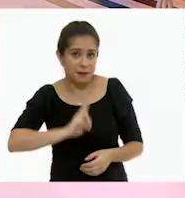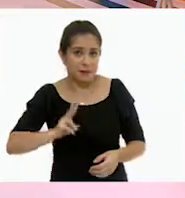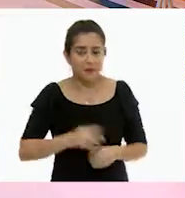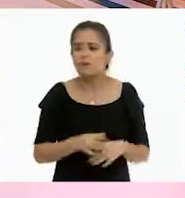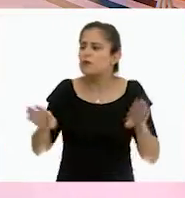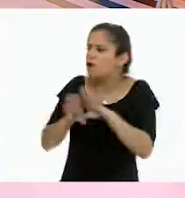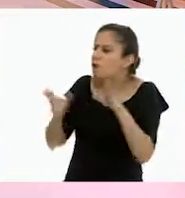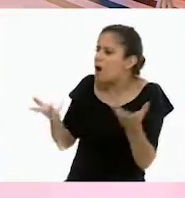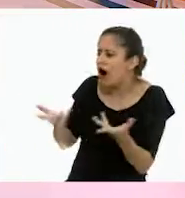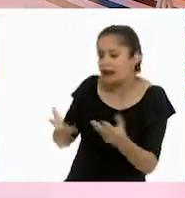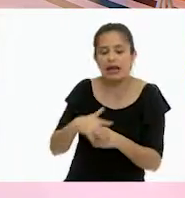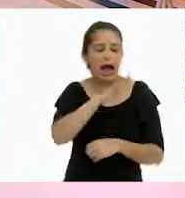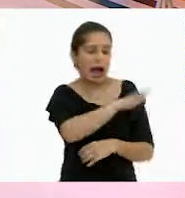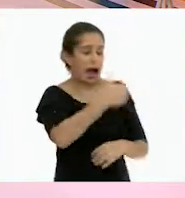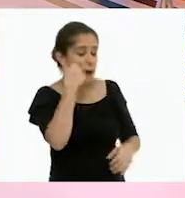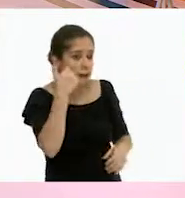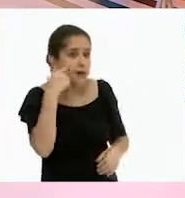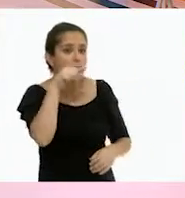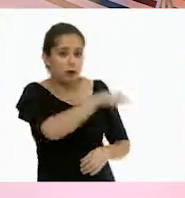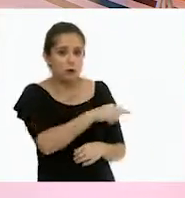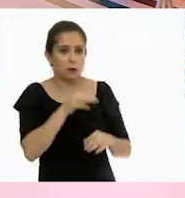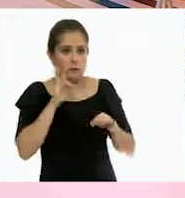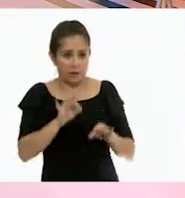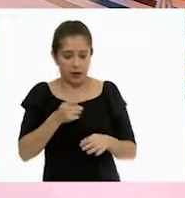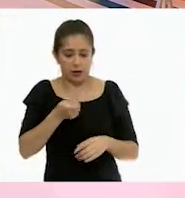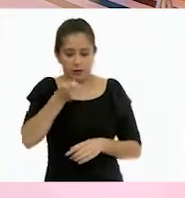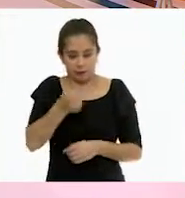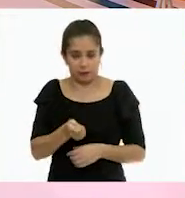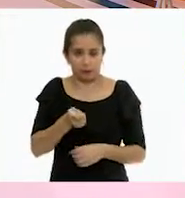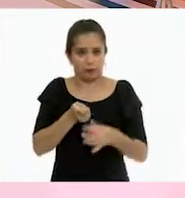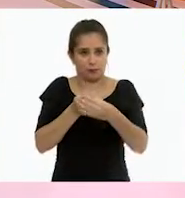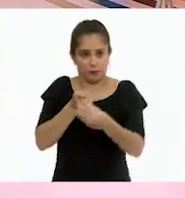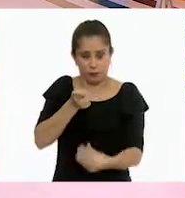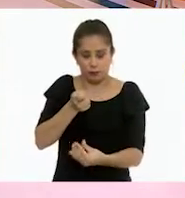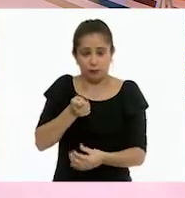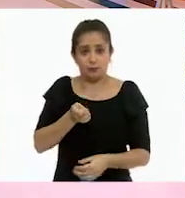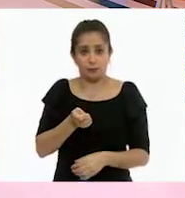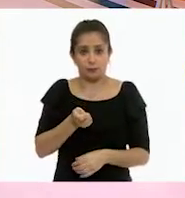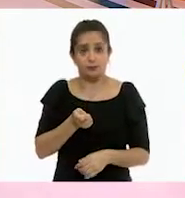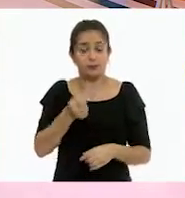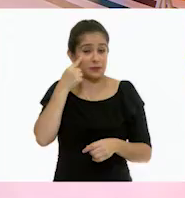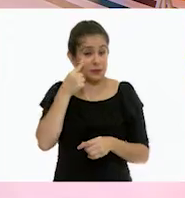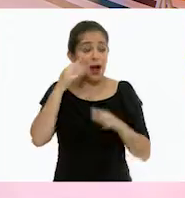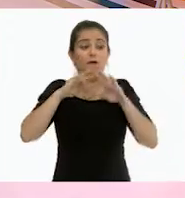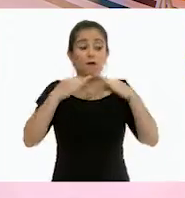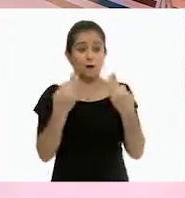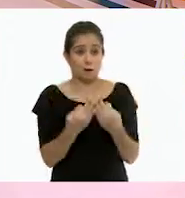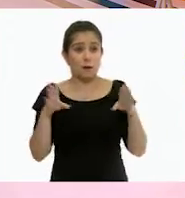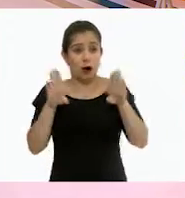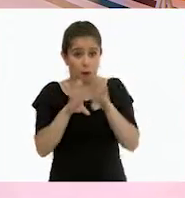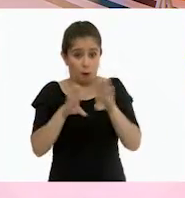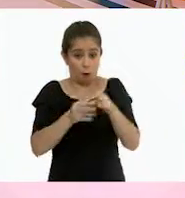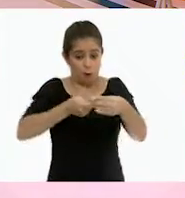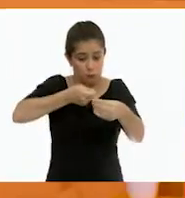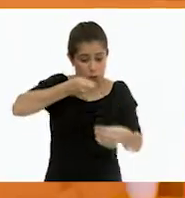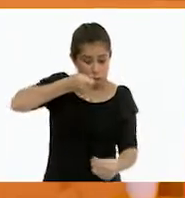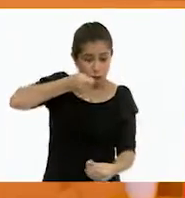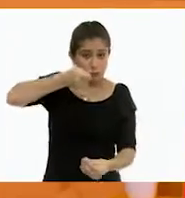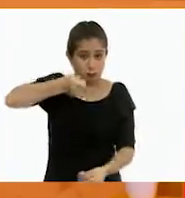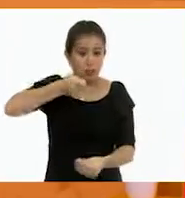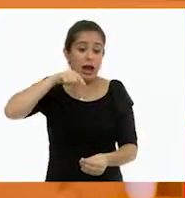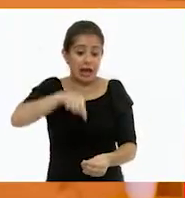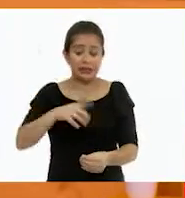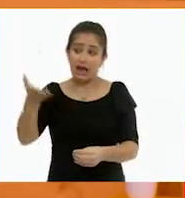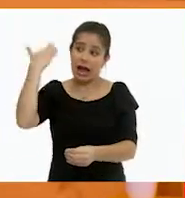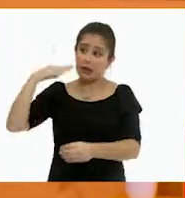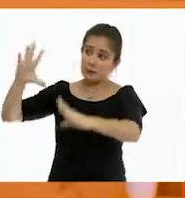dime cómo le hago. Ah, pues tienes que estar así, bien balanceada. Uh-huh. Así le vas a hacer. Esta técnica, esta de agarrarlo así, me la enseñó